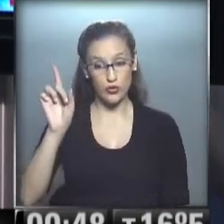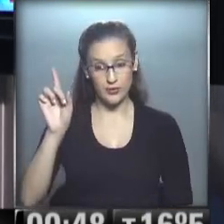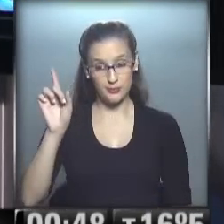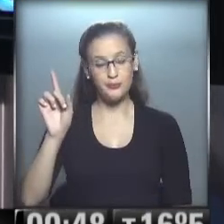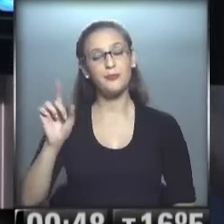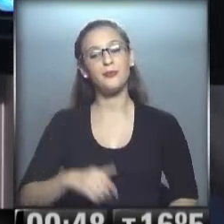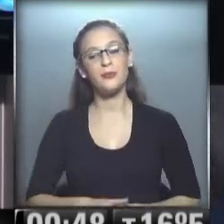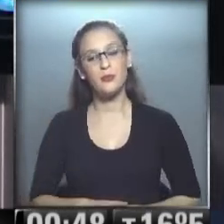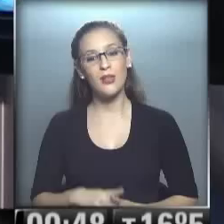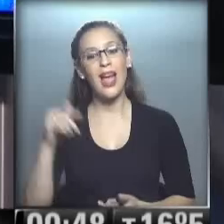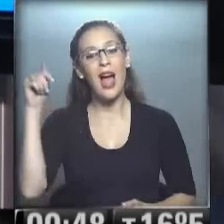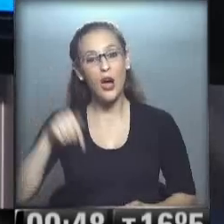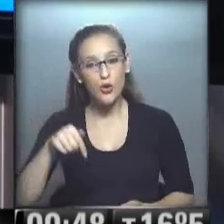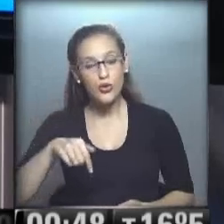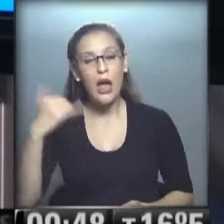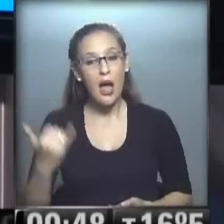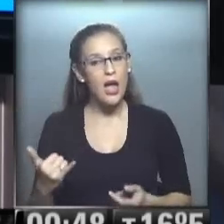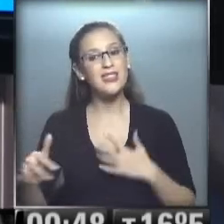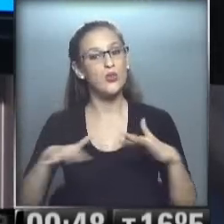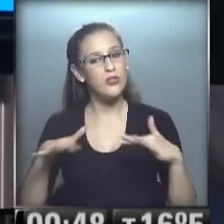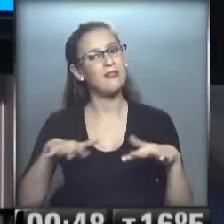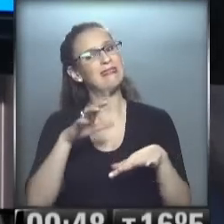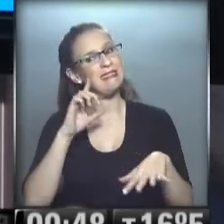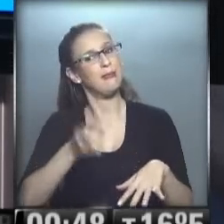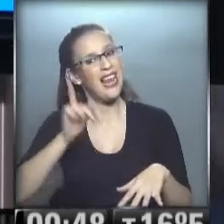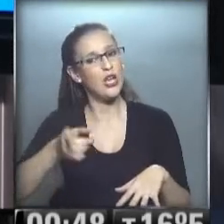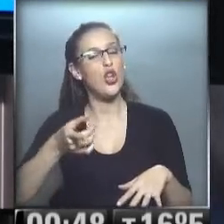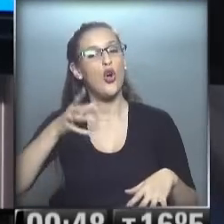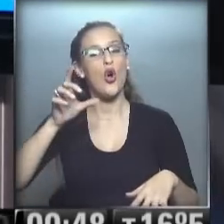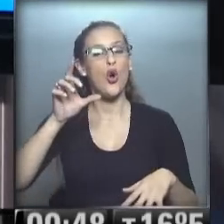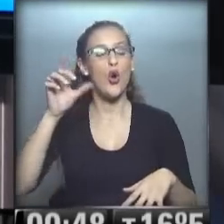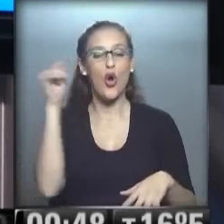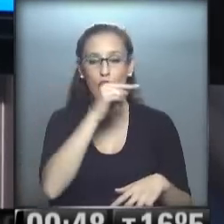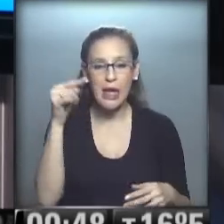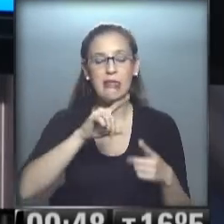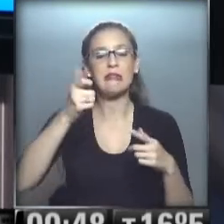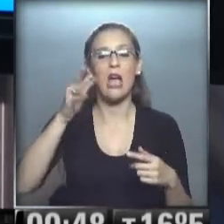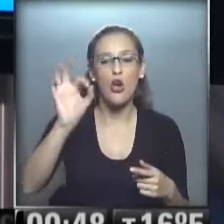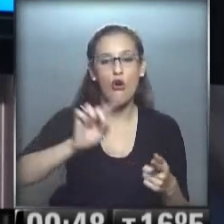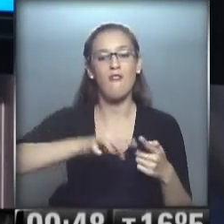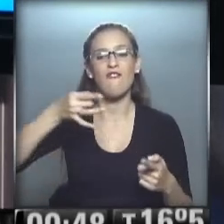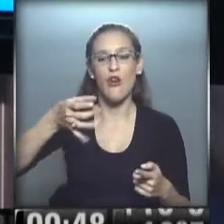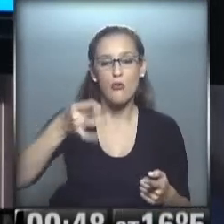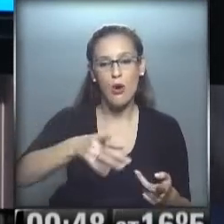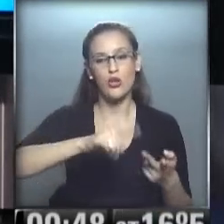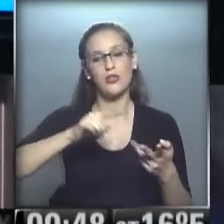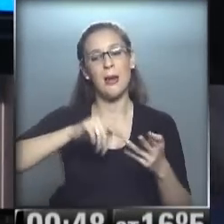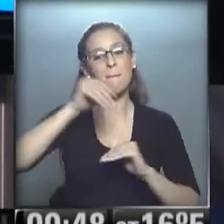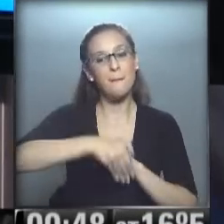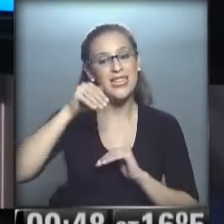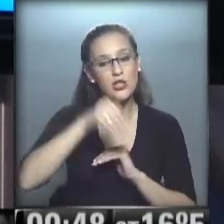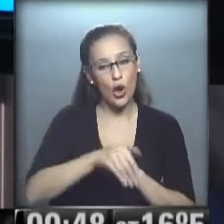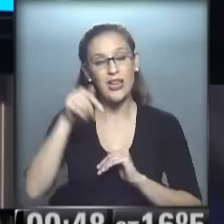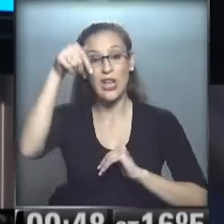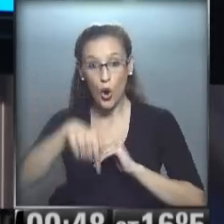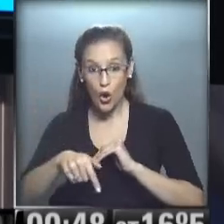estos momentos se encuentra bajo alerta meteorológico Corrientes, Chaco, Formosa y la provincia de Misiones y hoy van a continuar estas